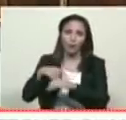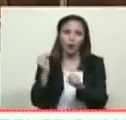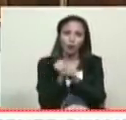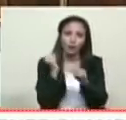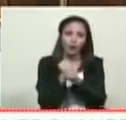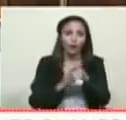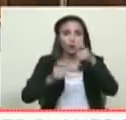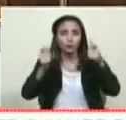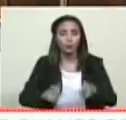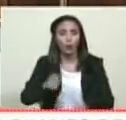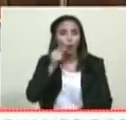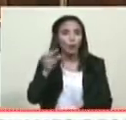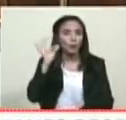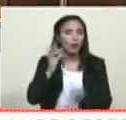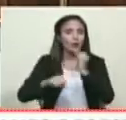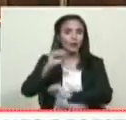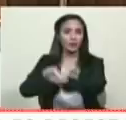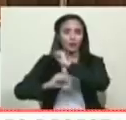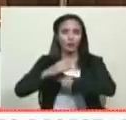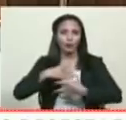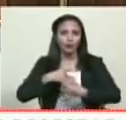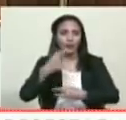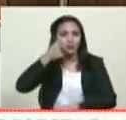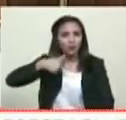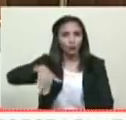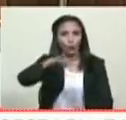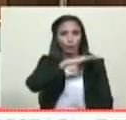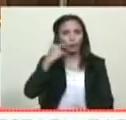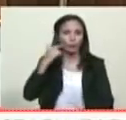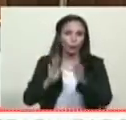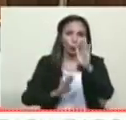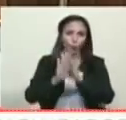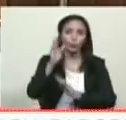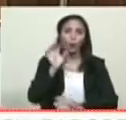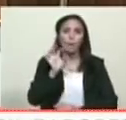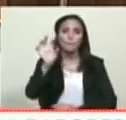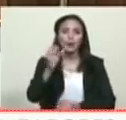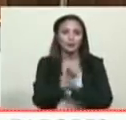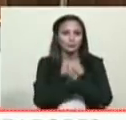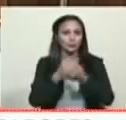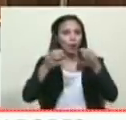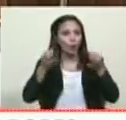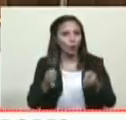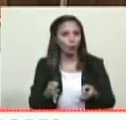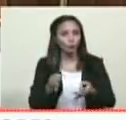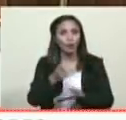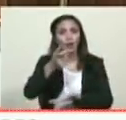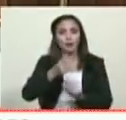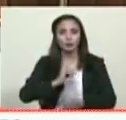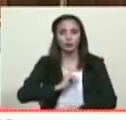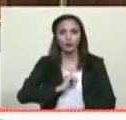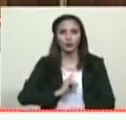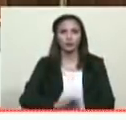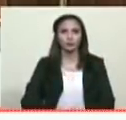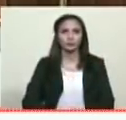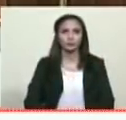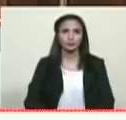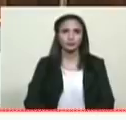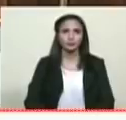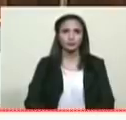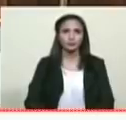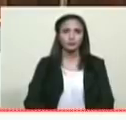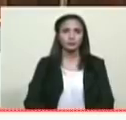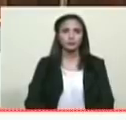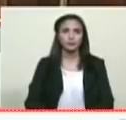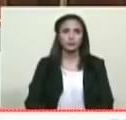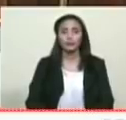quienes defienden los intereses populares, construyendo una patria más justa y soberana. Considerando